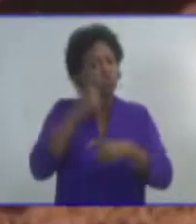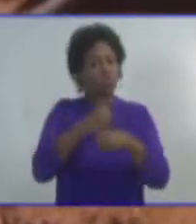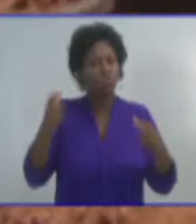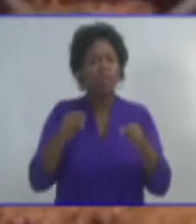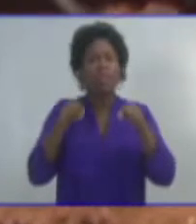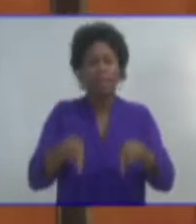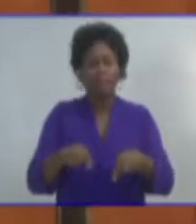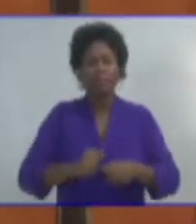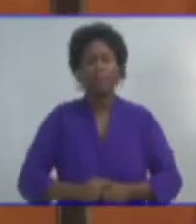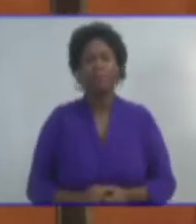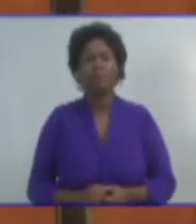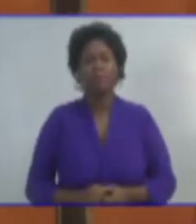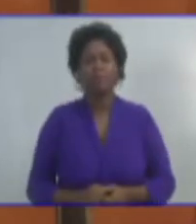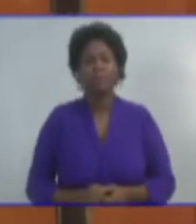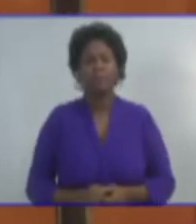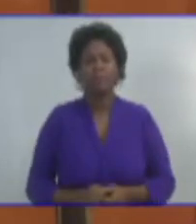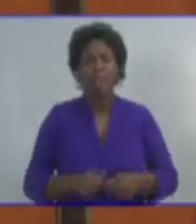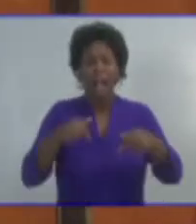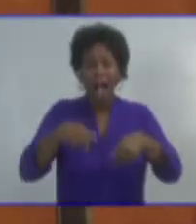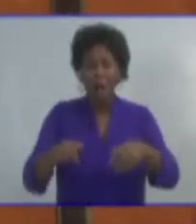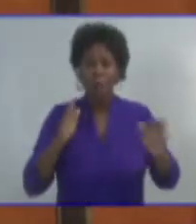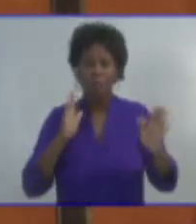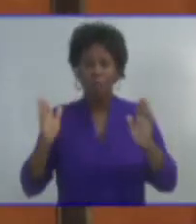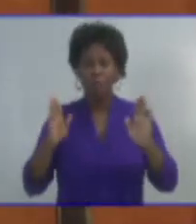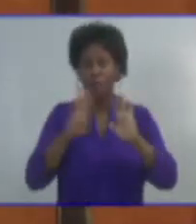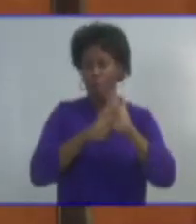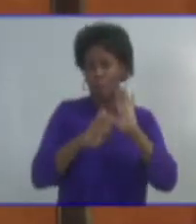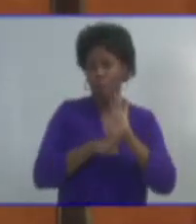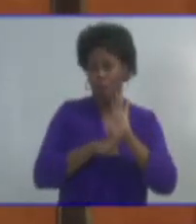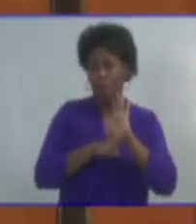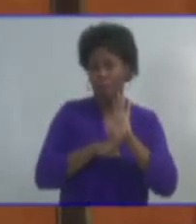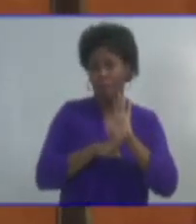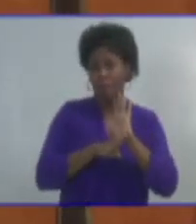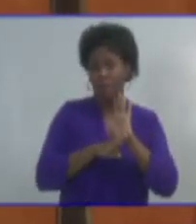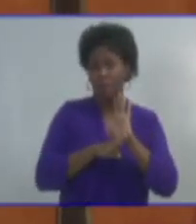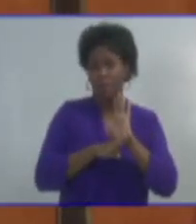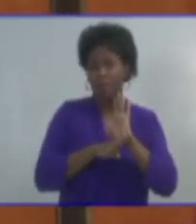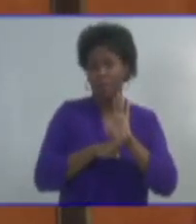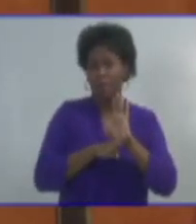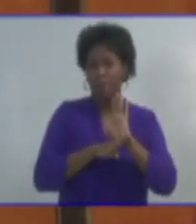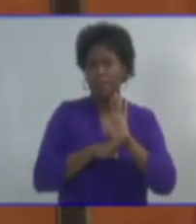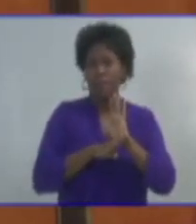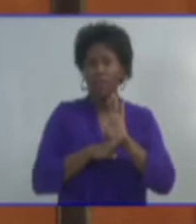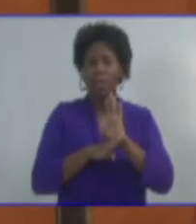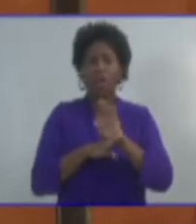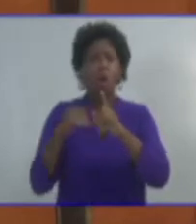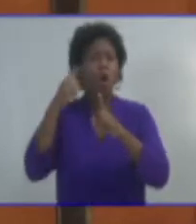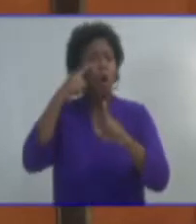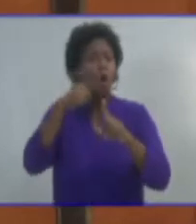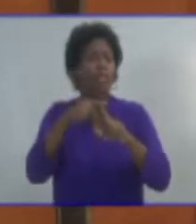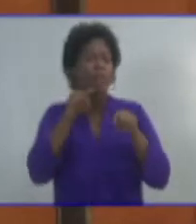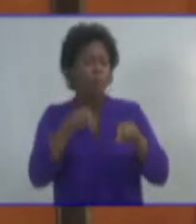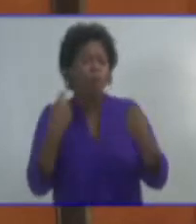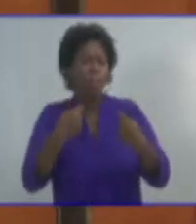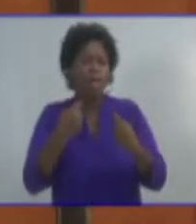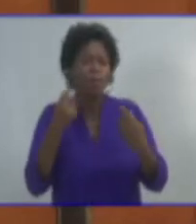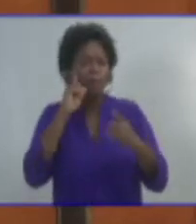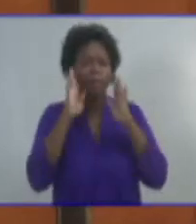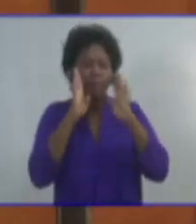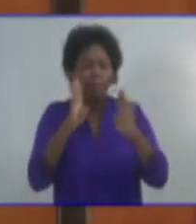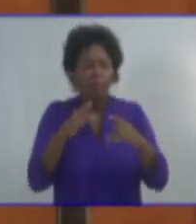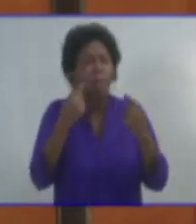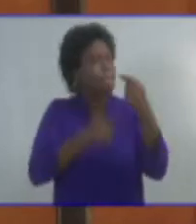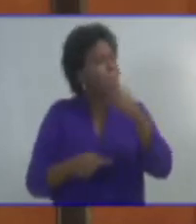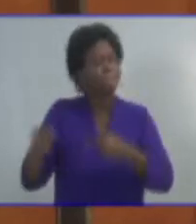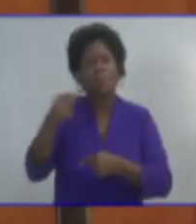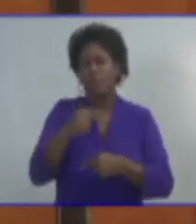programa como este no tiene paso para las cuestiones de carácter subjetivo que permitan estar explicando lo que no lleva